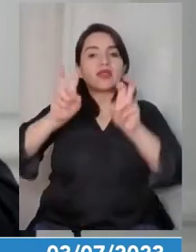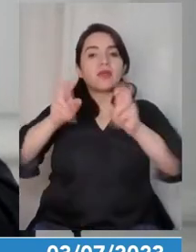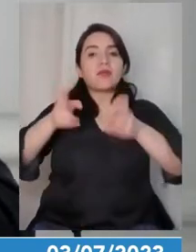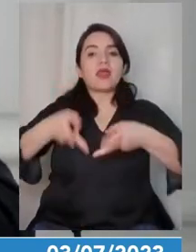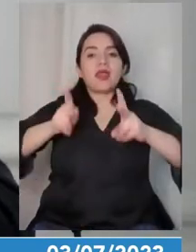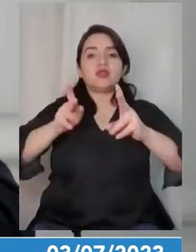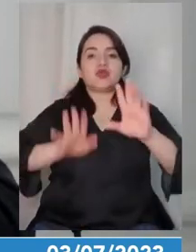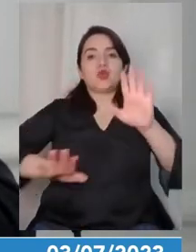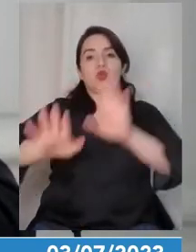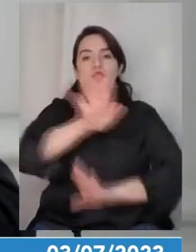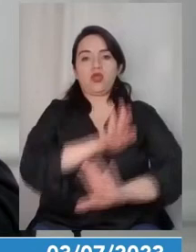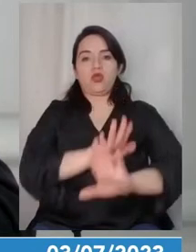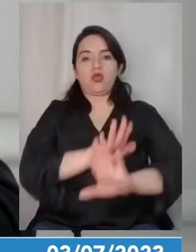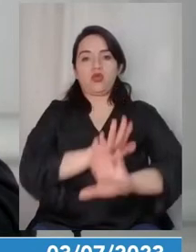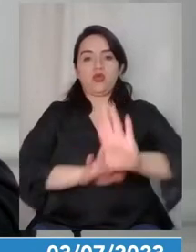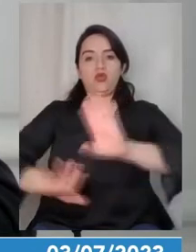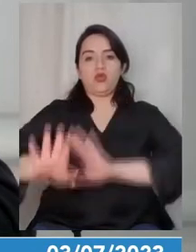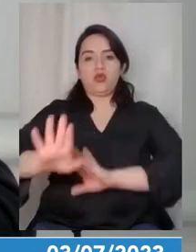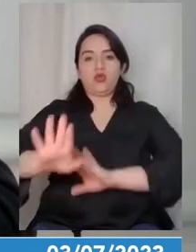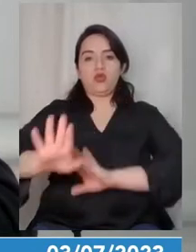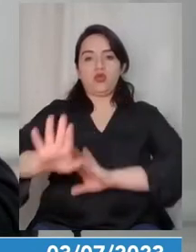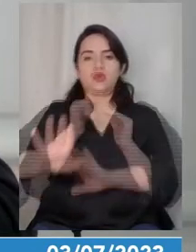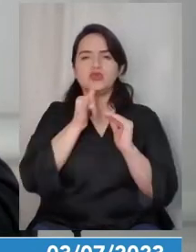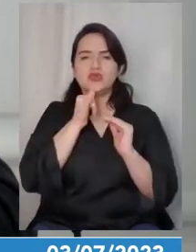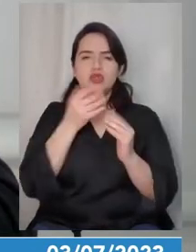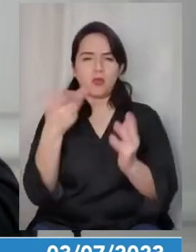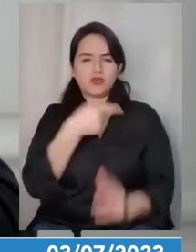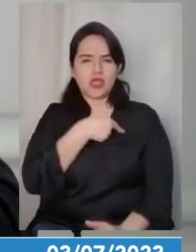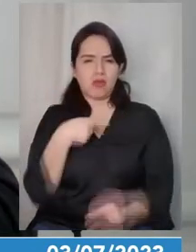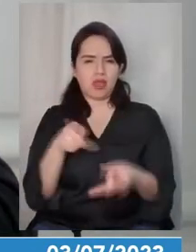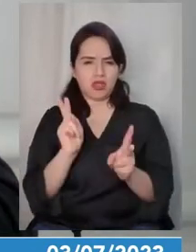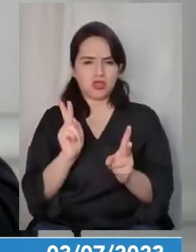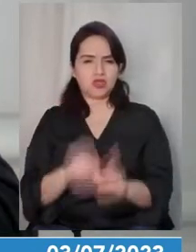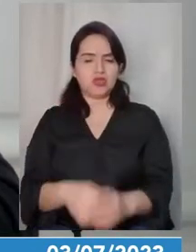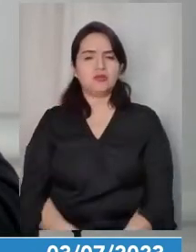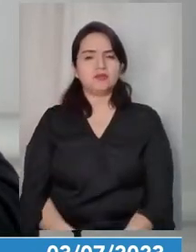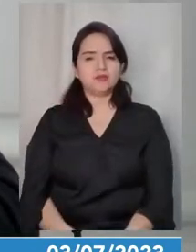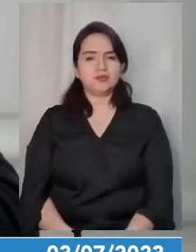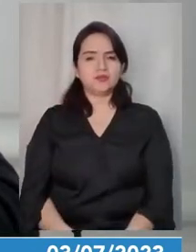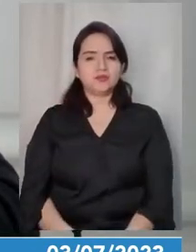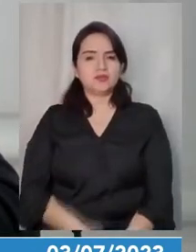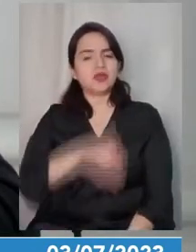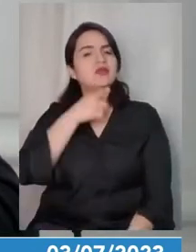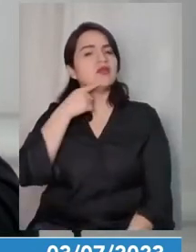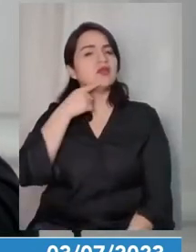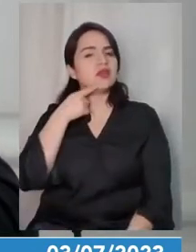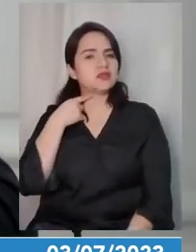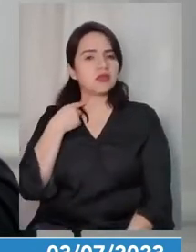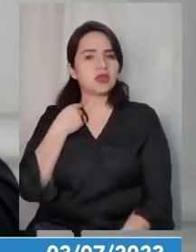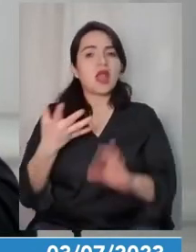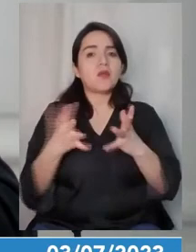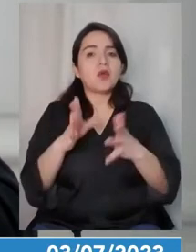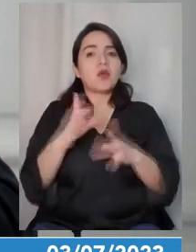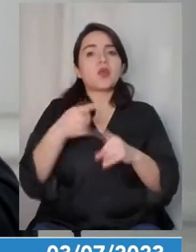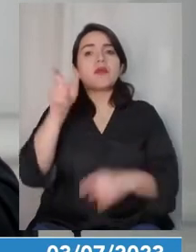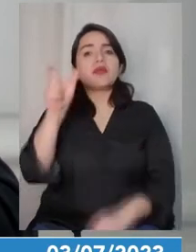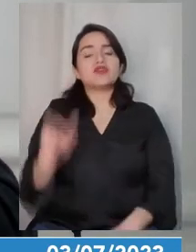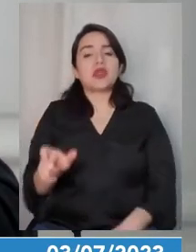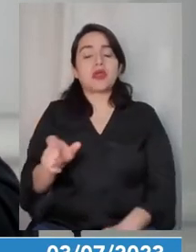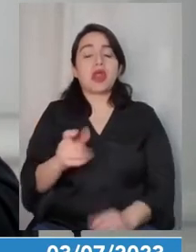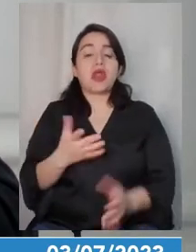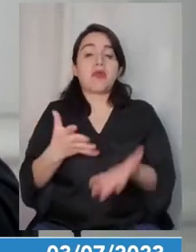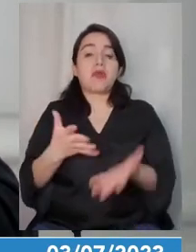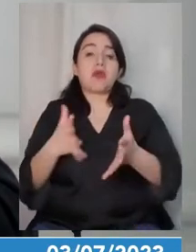cuidado doméstico, no sé cómo se llama ese derecho, pero sería interesante que a lo mejor alguien, probablemente Paloma Zúñiga va a querer que venga